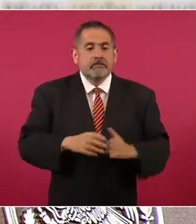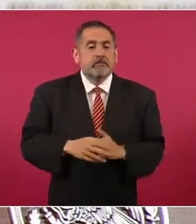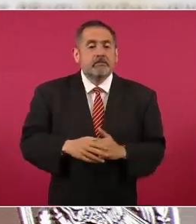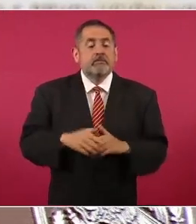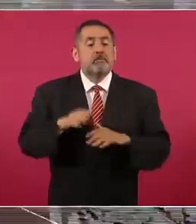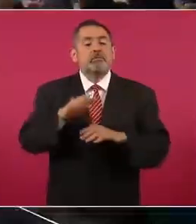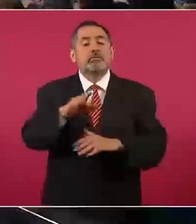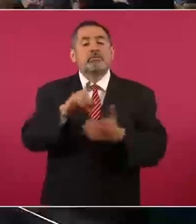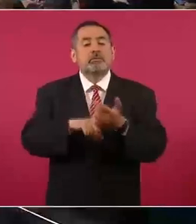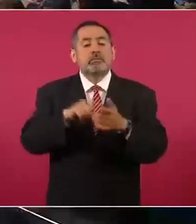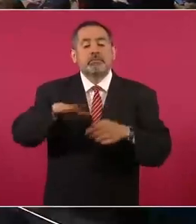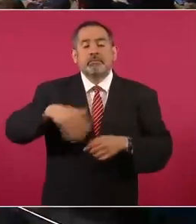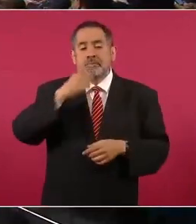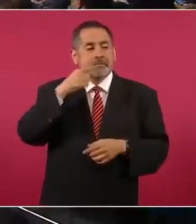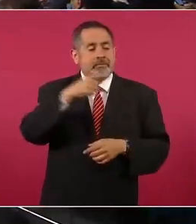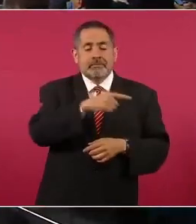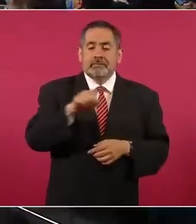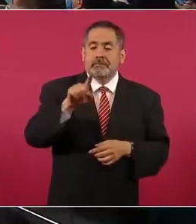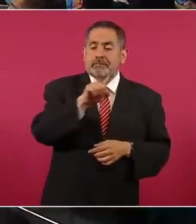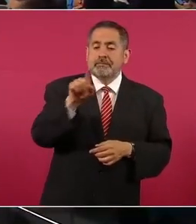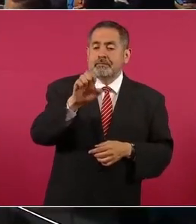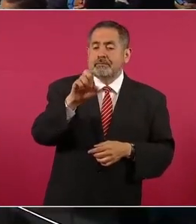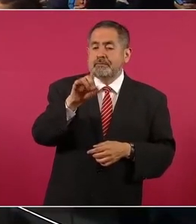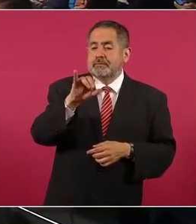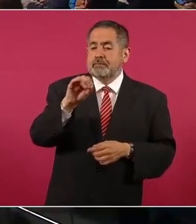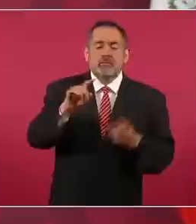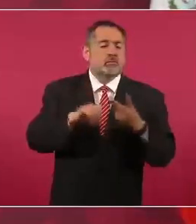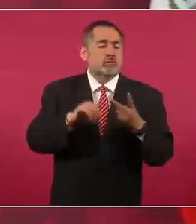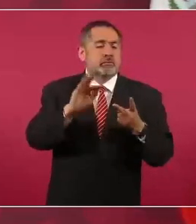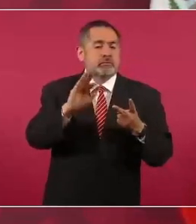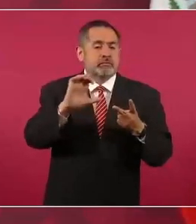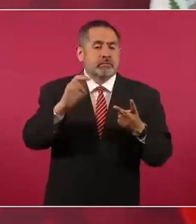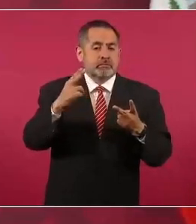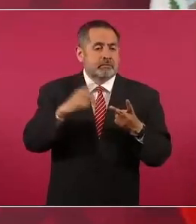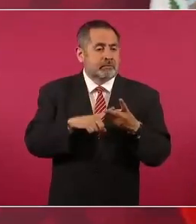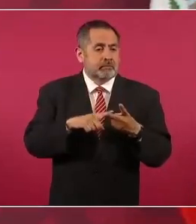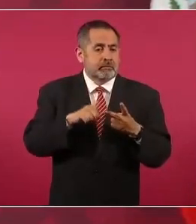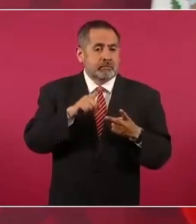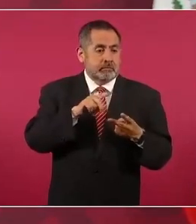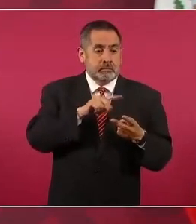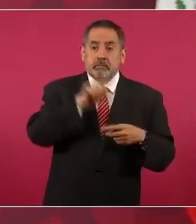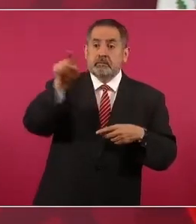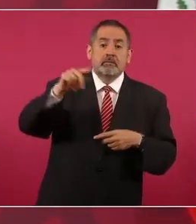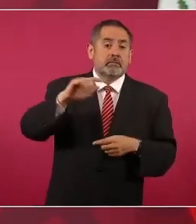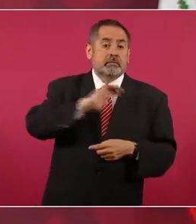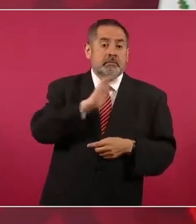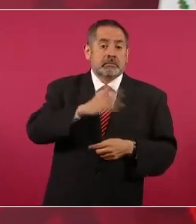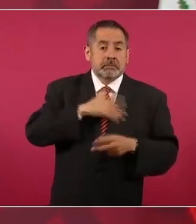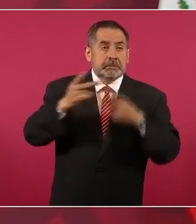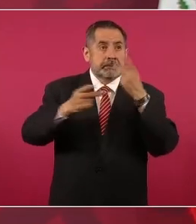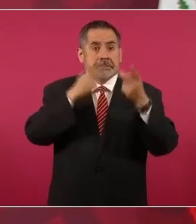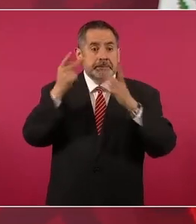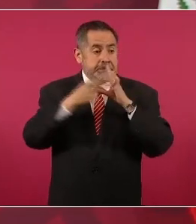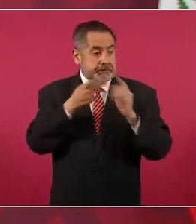Sobre lo que dice Zedillo o Calderón en España,